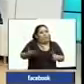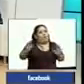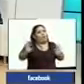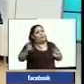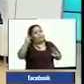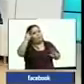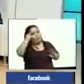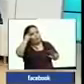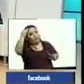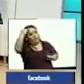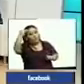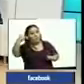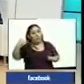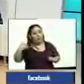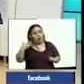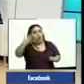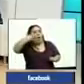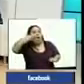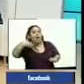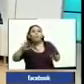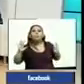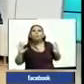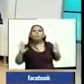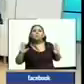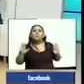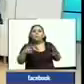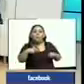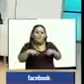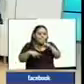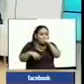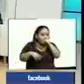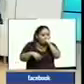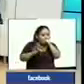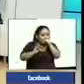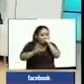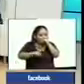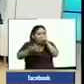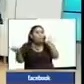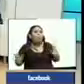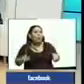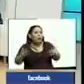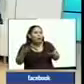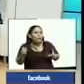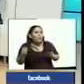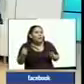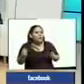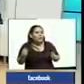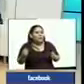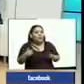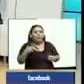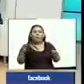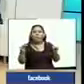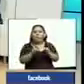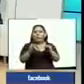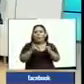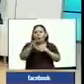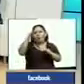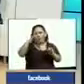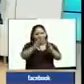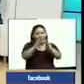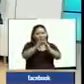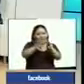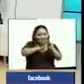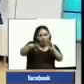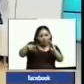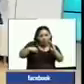muchas mujeres por ejemplo no lo dicen por eso no lo verbalizan o también es lo mismo que pasa con la violencia en el hogar